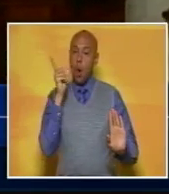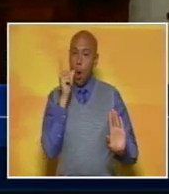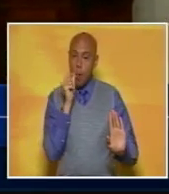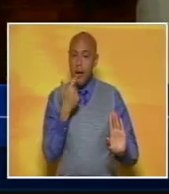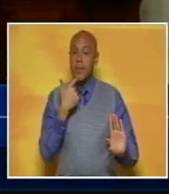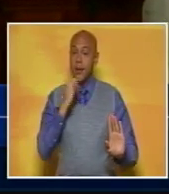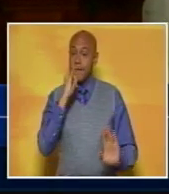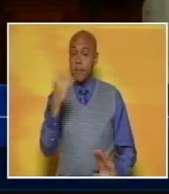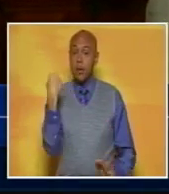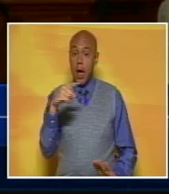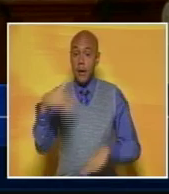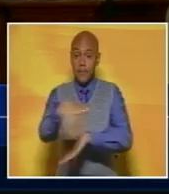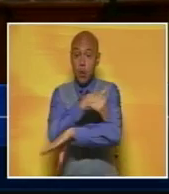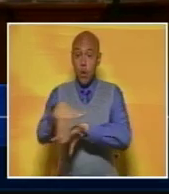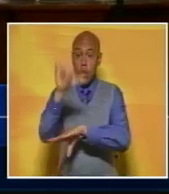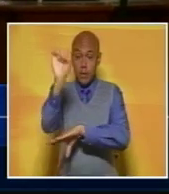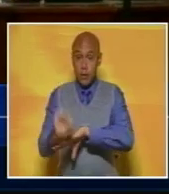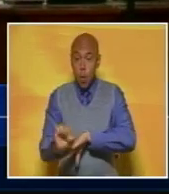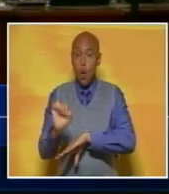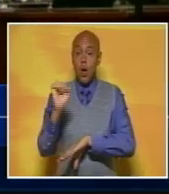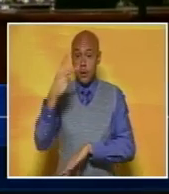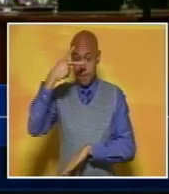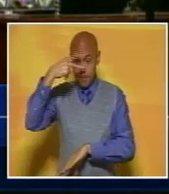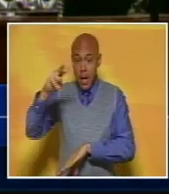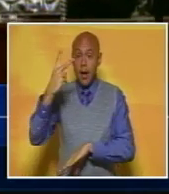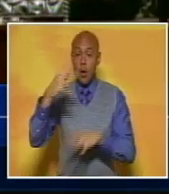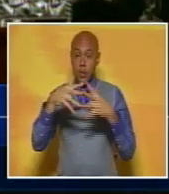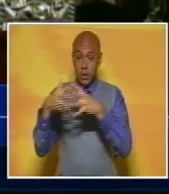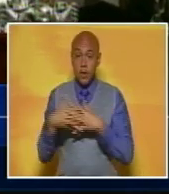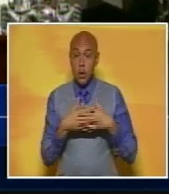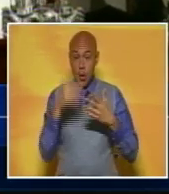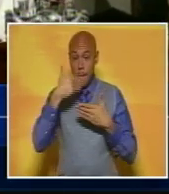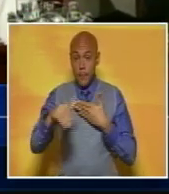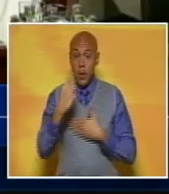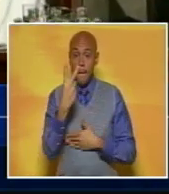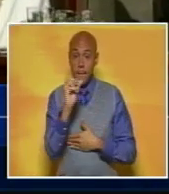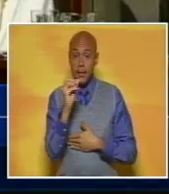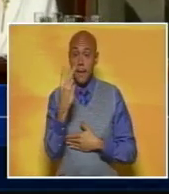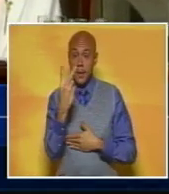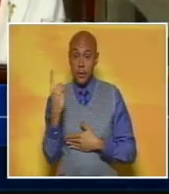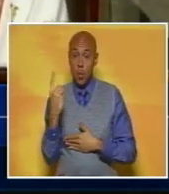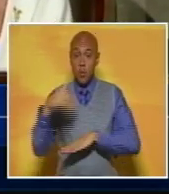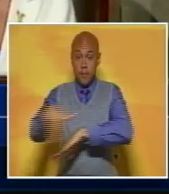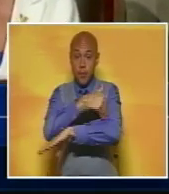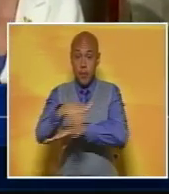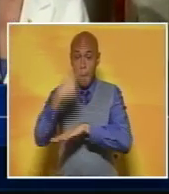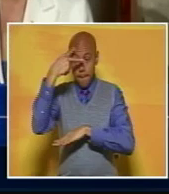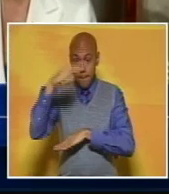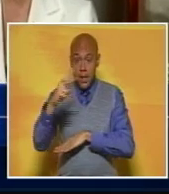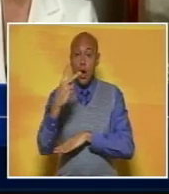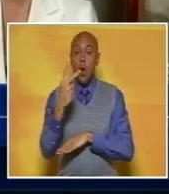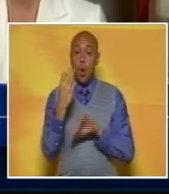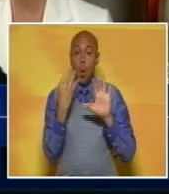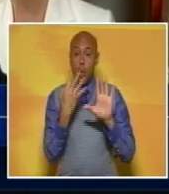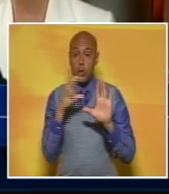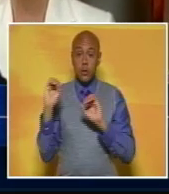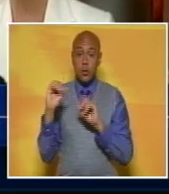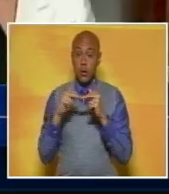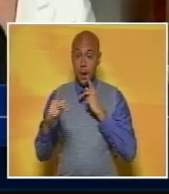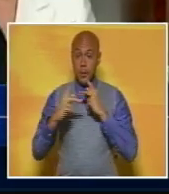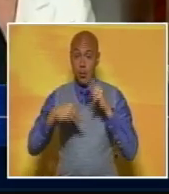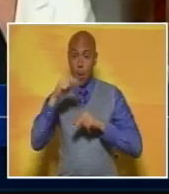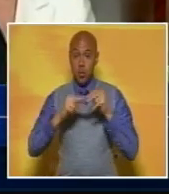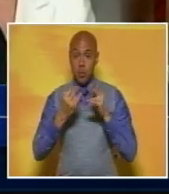la situación en la frontera sur, asegurando que para principios de 2021 el muro con México tendrá más de 800 kilómetros